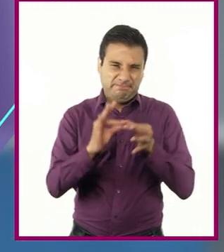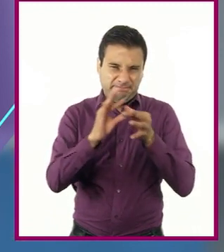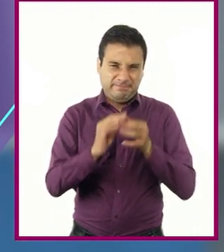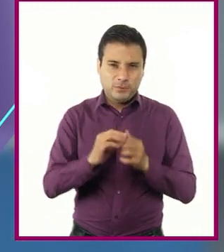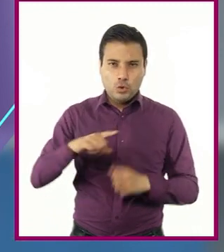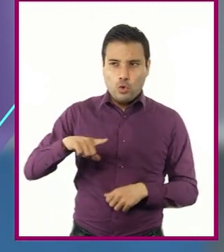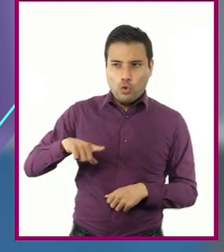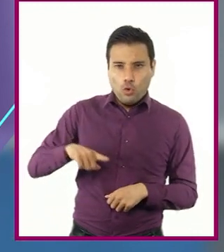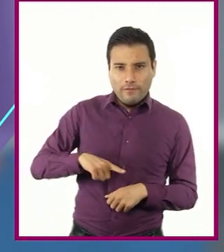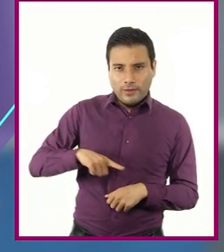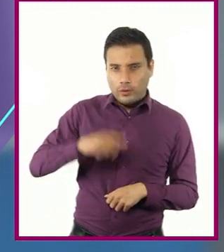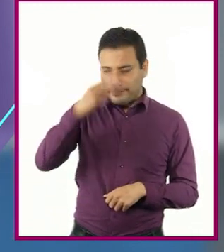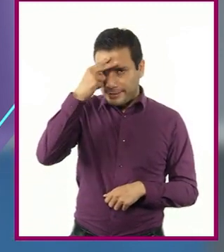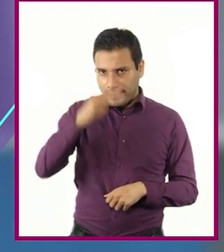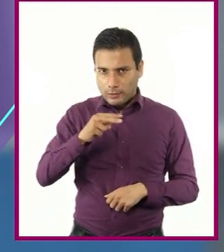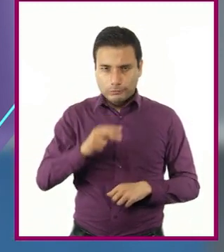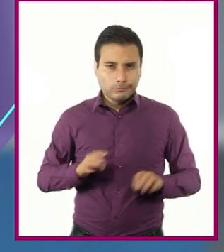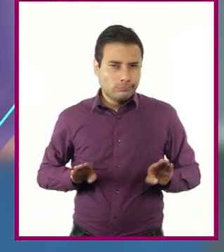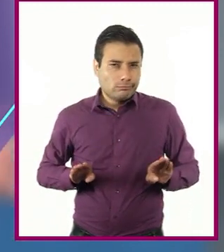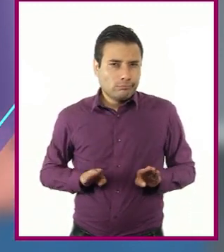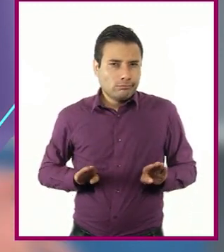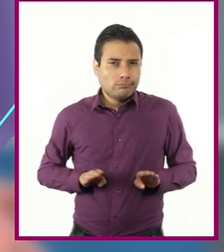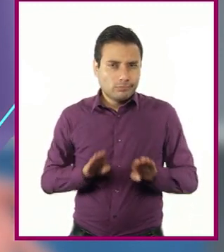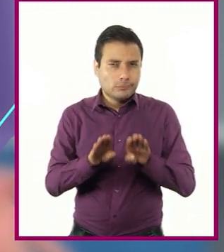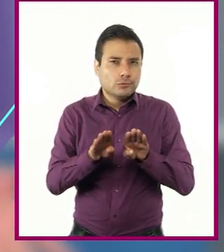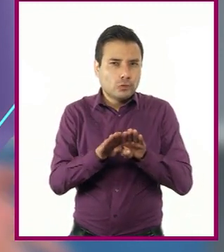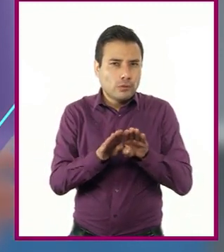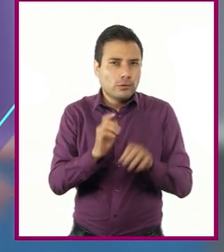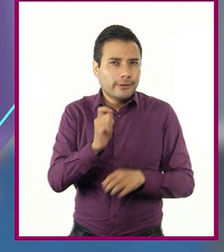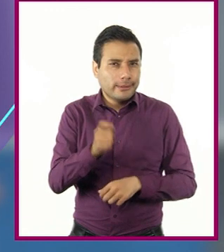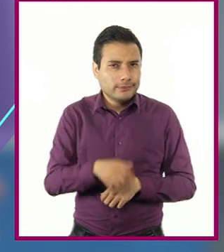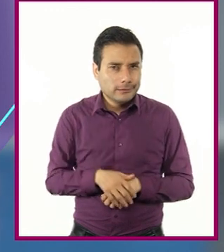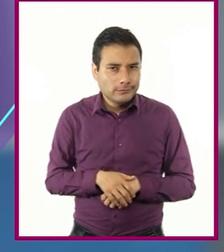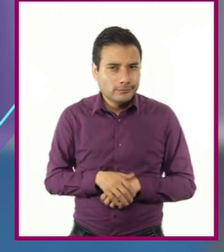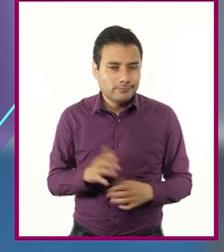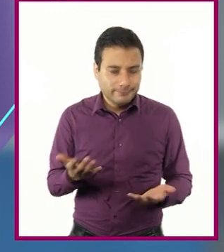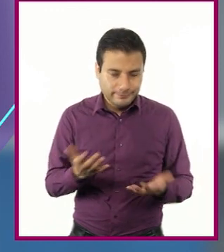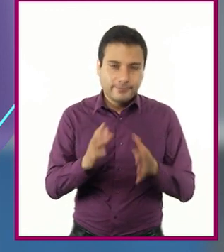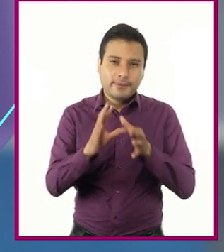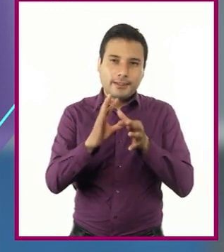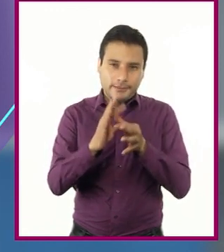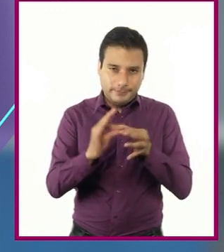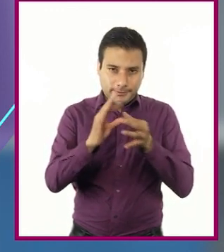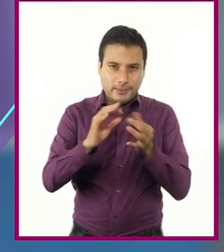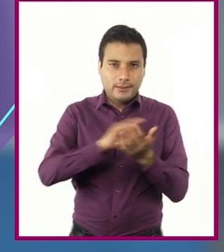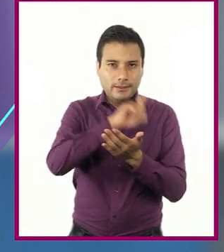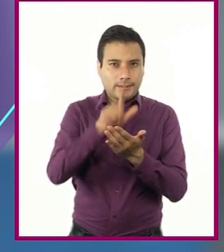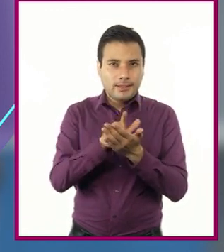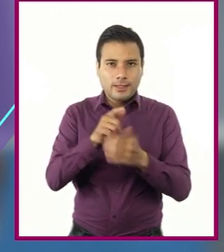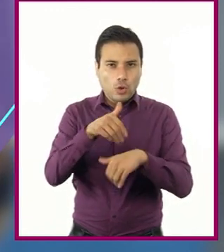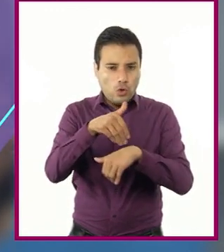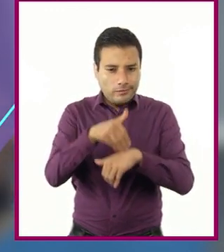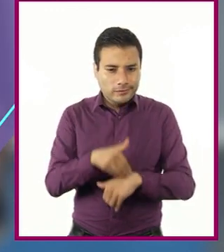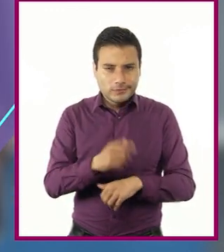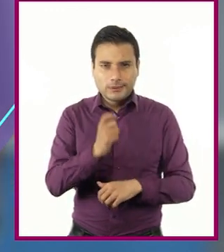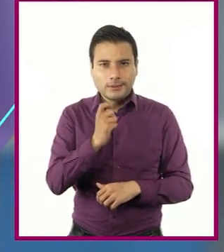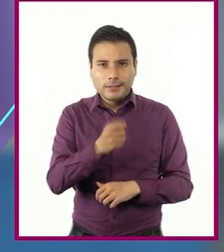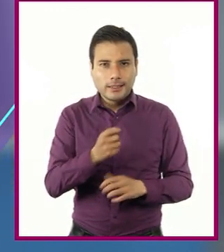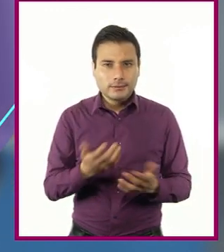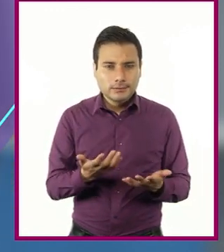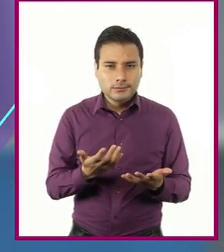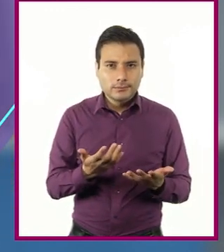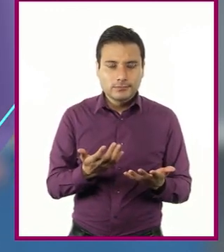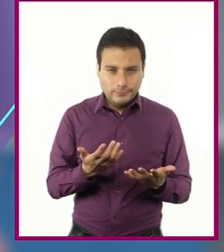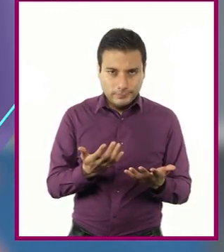cual recordaremos qué significa Estado de Derecho y explicaremos por qué México es una república